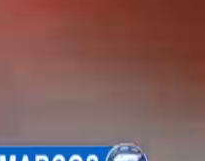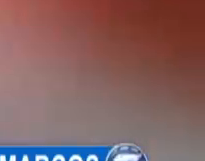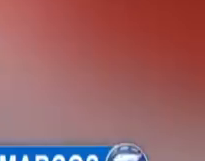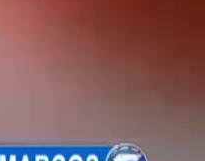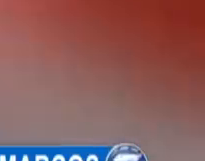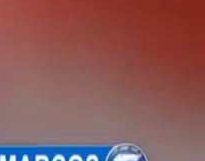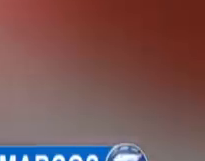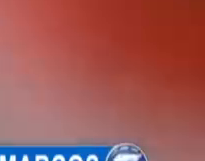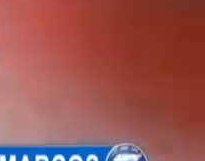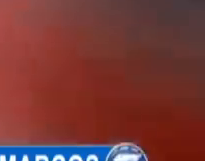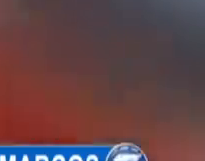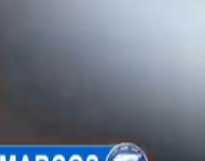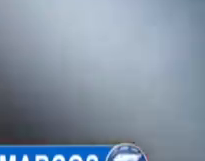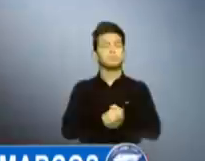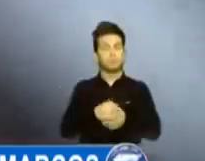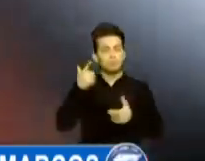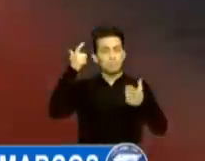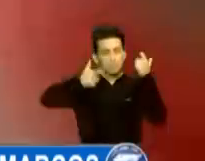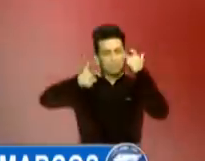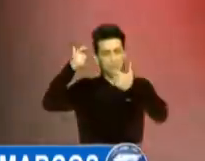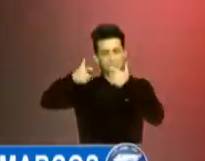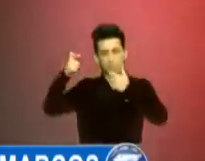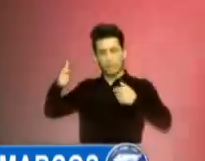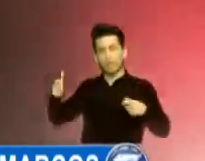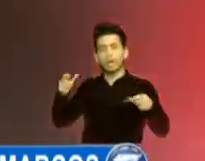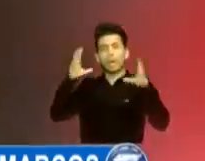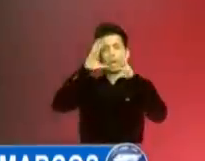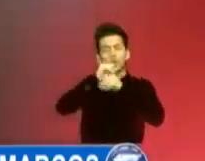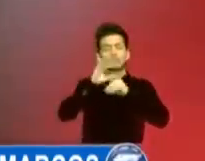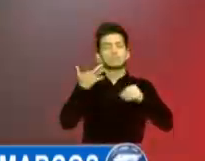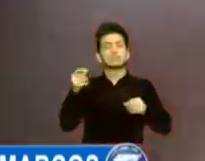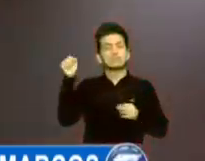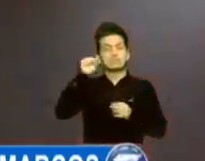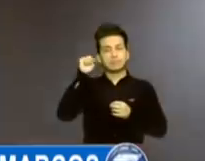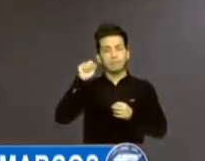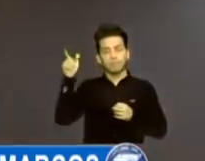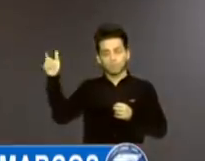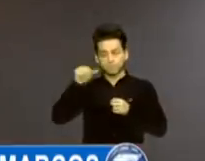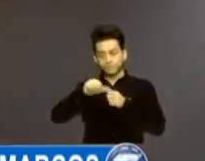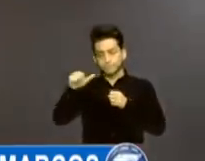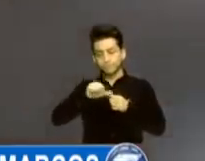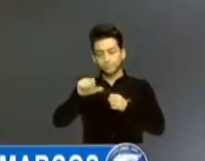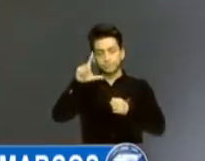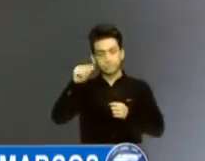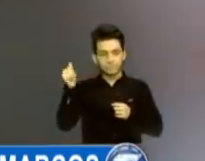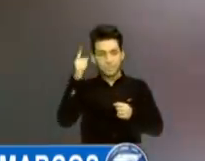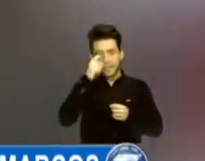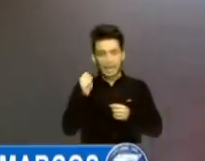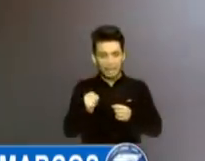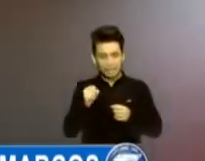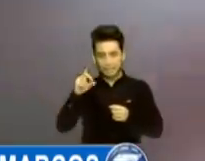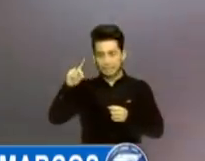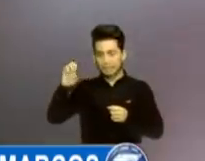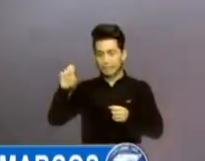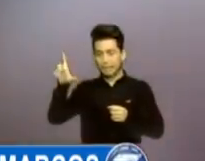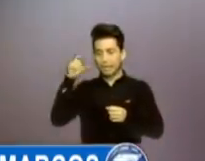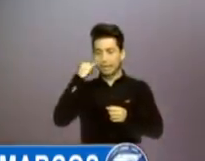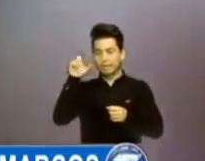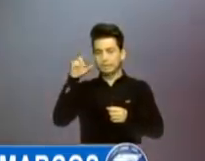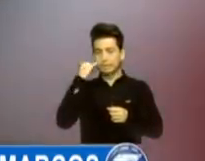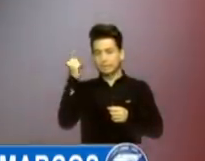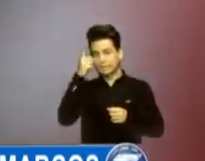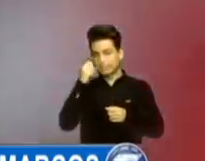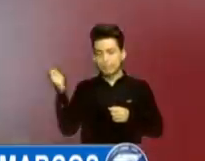Un ataque armado se produjo la noche del sábado en Aldea Las Delicias del municipio de Ayutla, del departamento de San